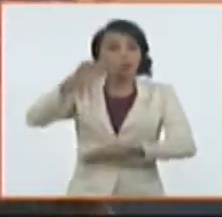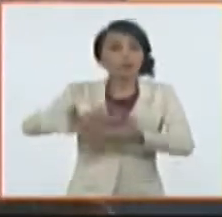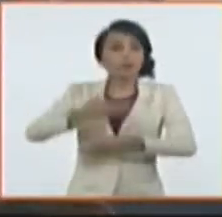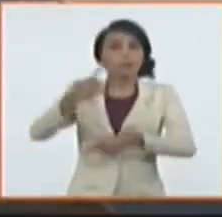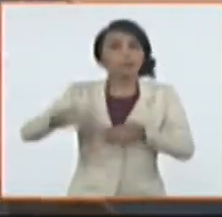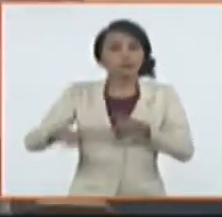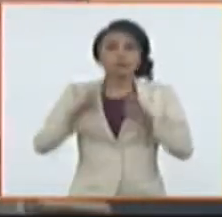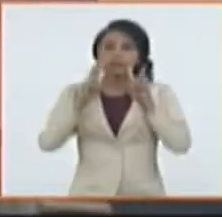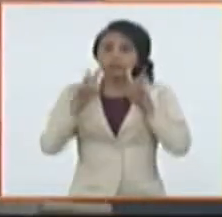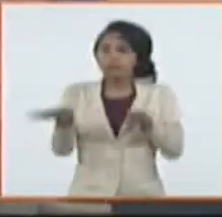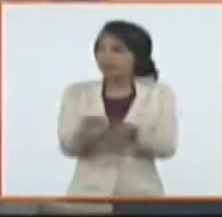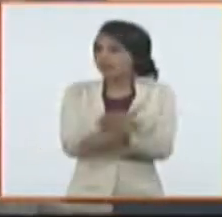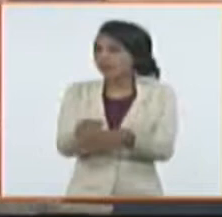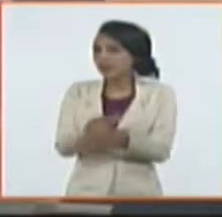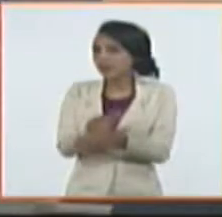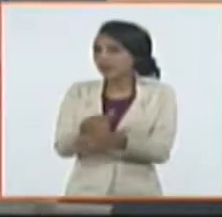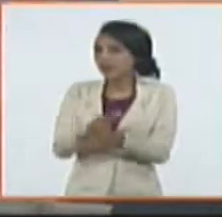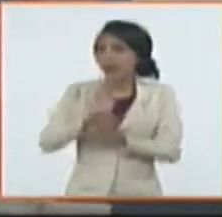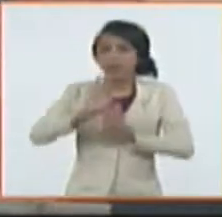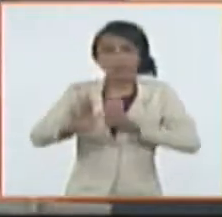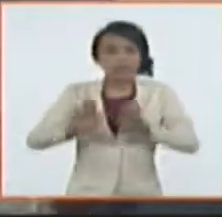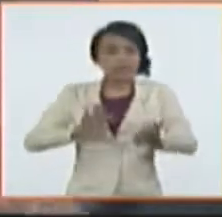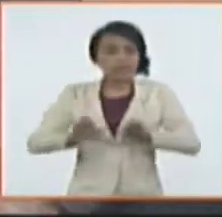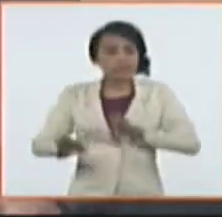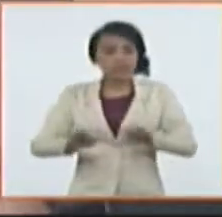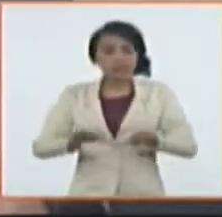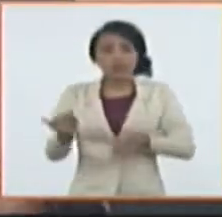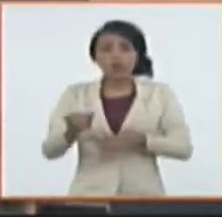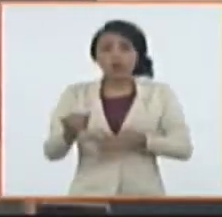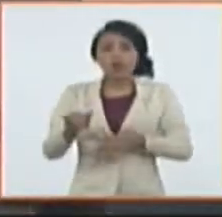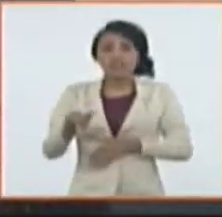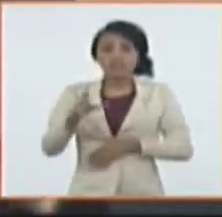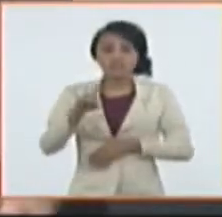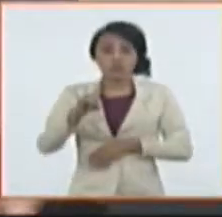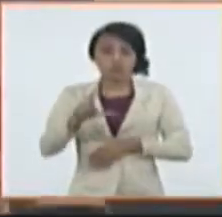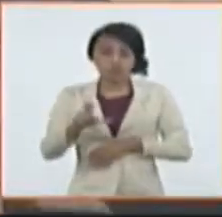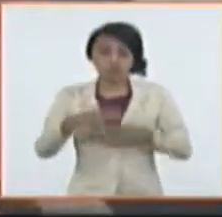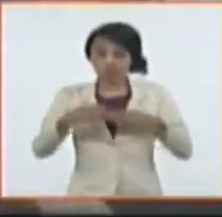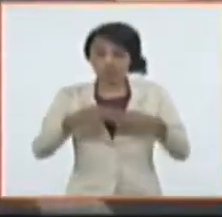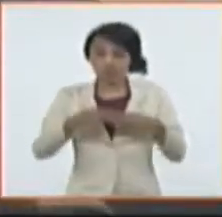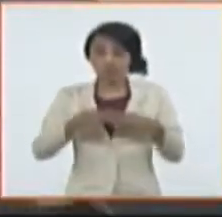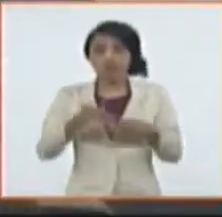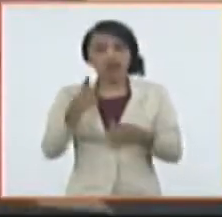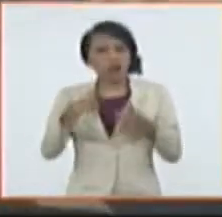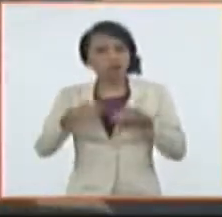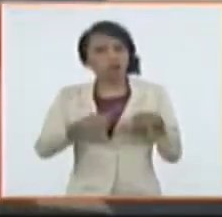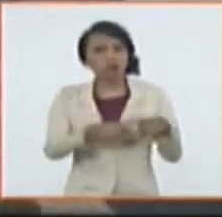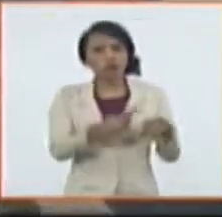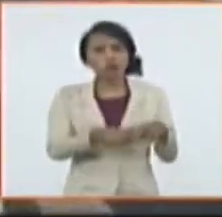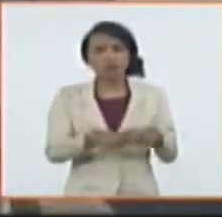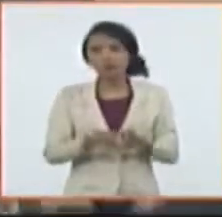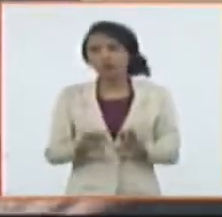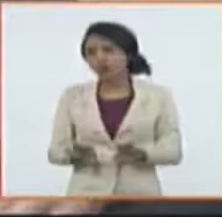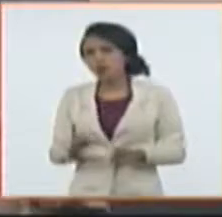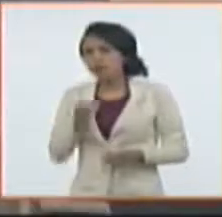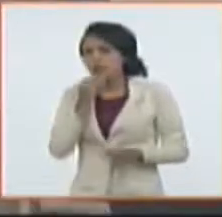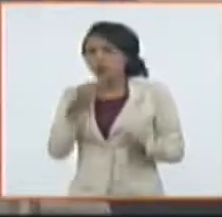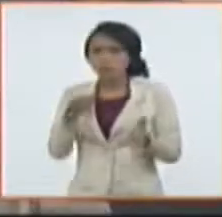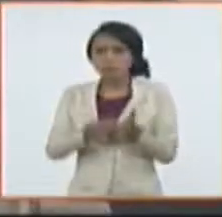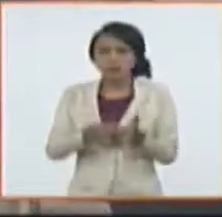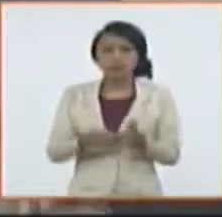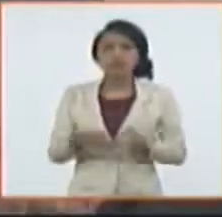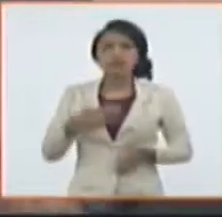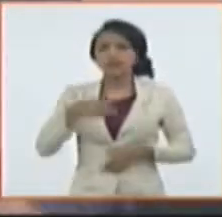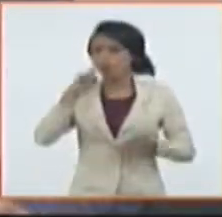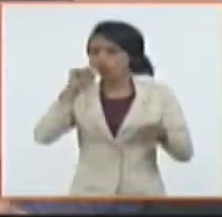diferente. Y en las tiendas que en aquel momento eran en CUC, había presencia de productos con determinada estabilidad, teníamos